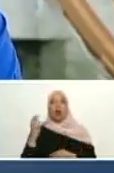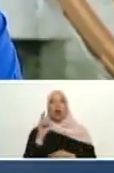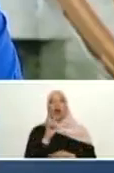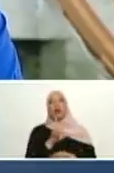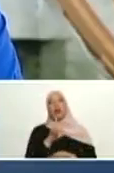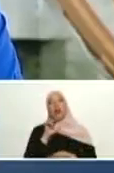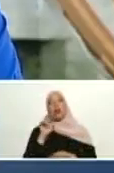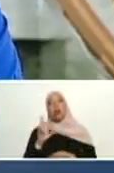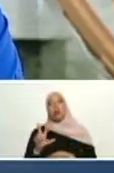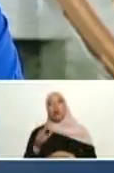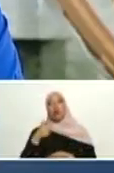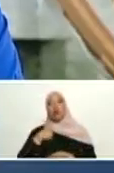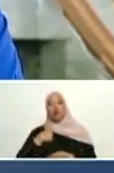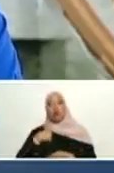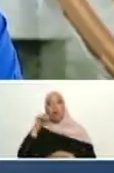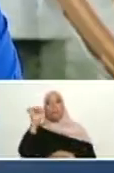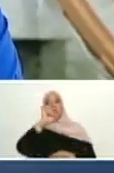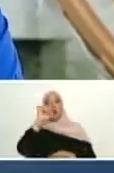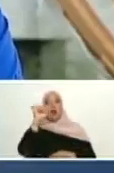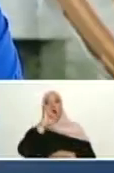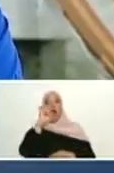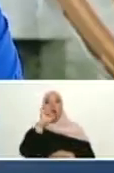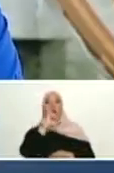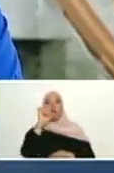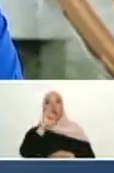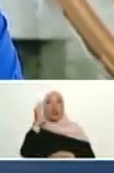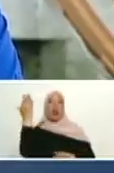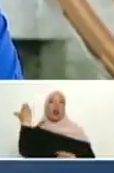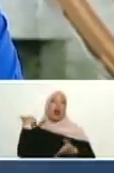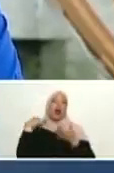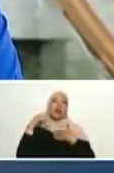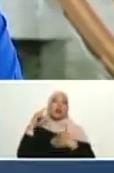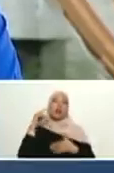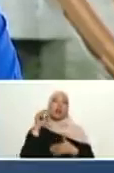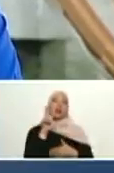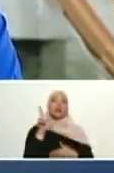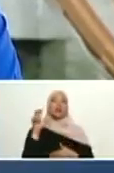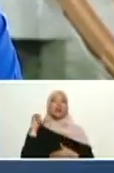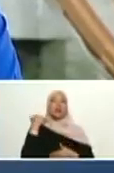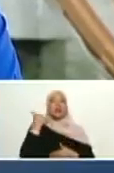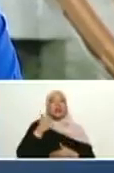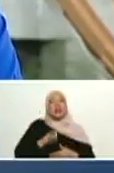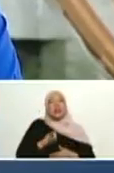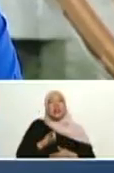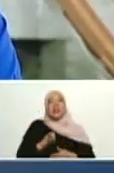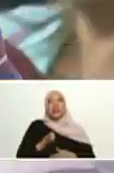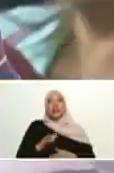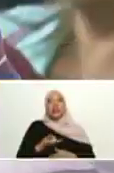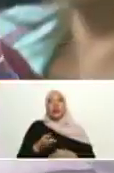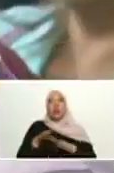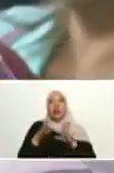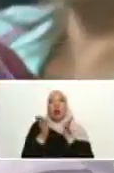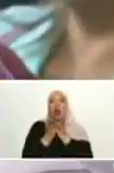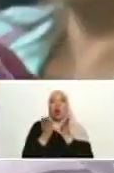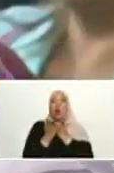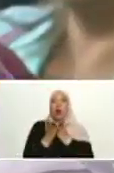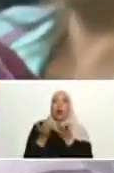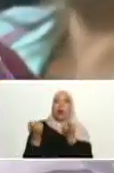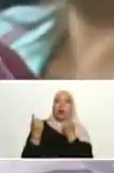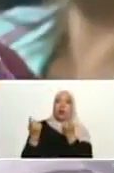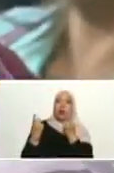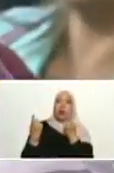tomé un autobús, tomé el volante, y bueno, fue para mí